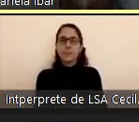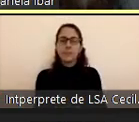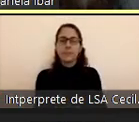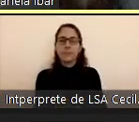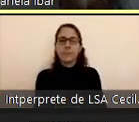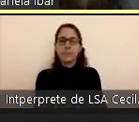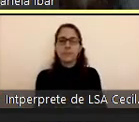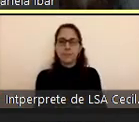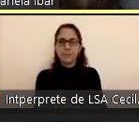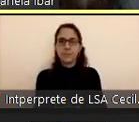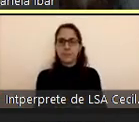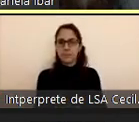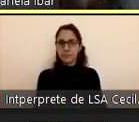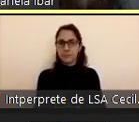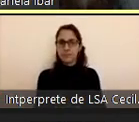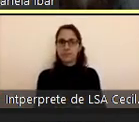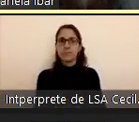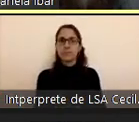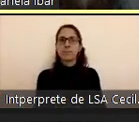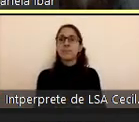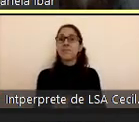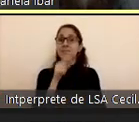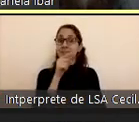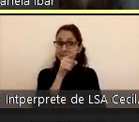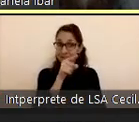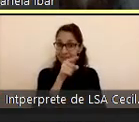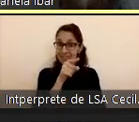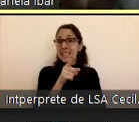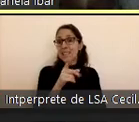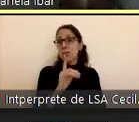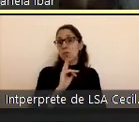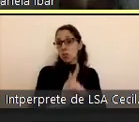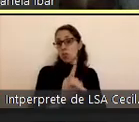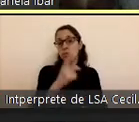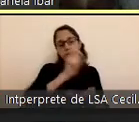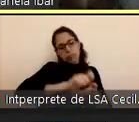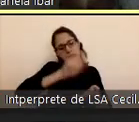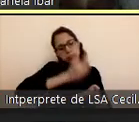que es lo que tienen que resolver, que es a completar, ¿sí?